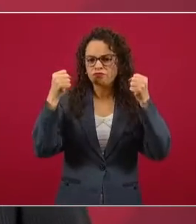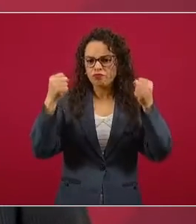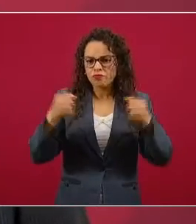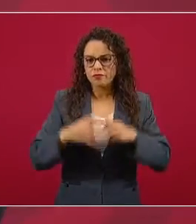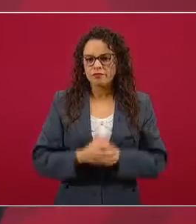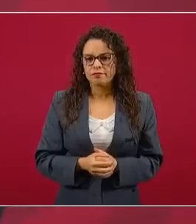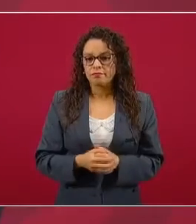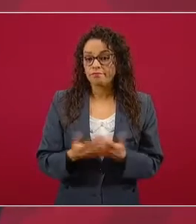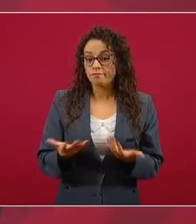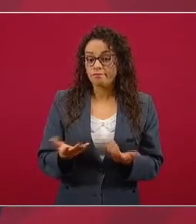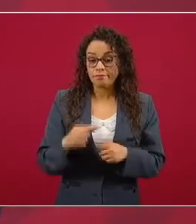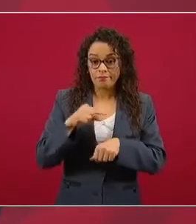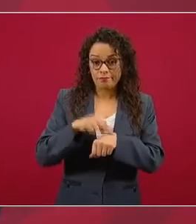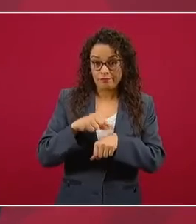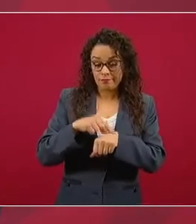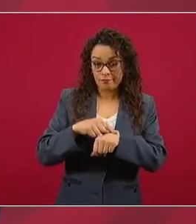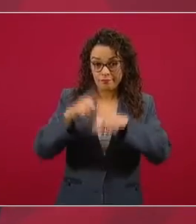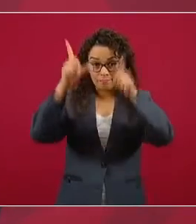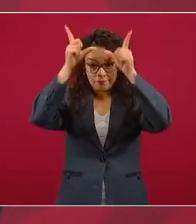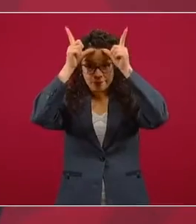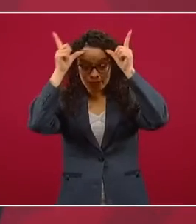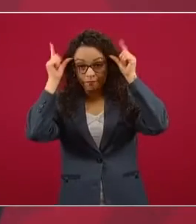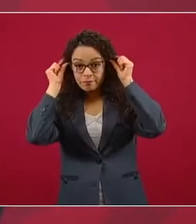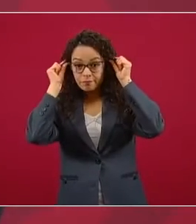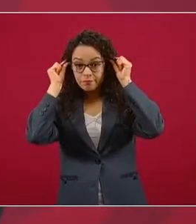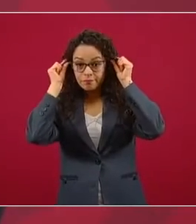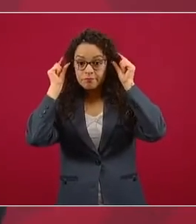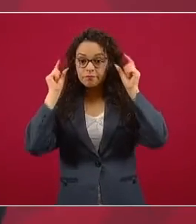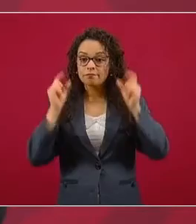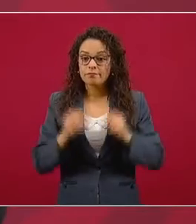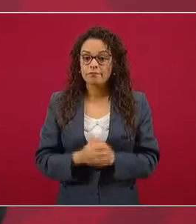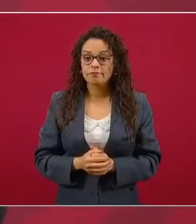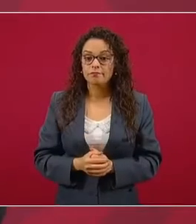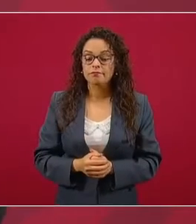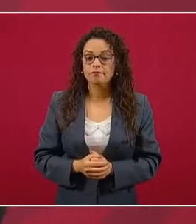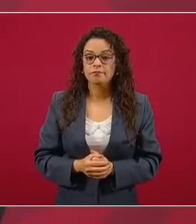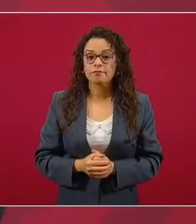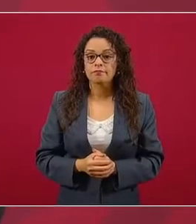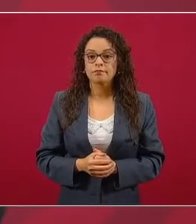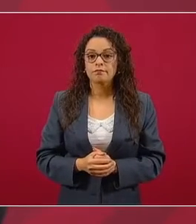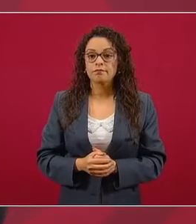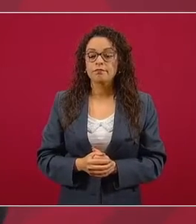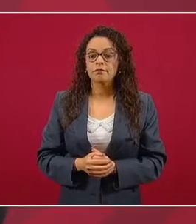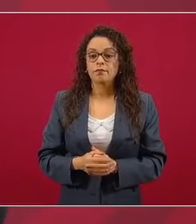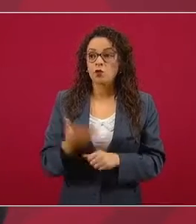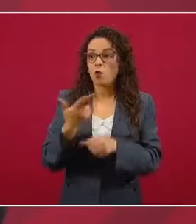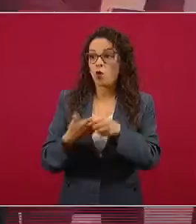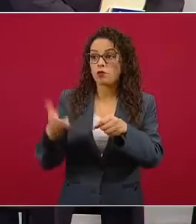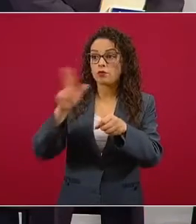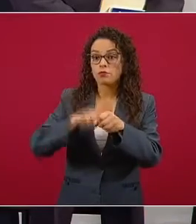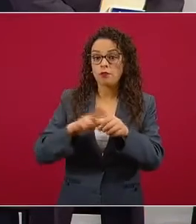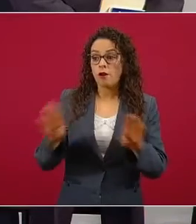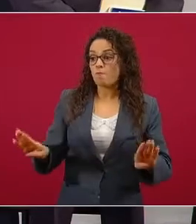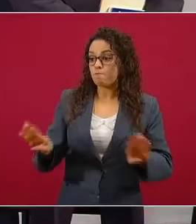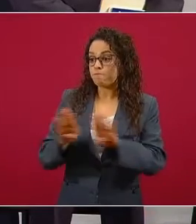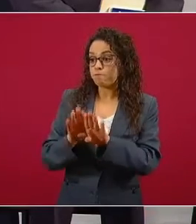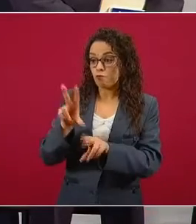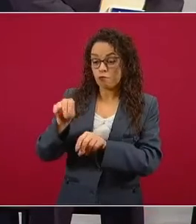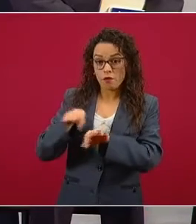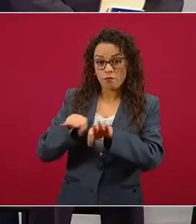de enfermeras, no hay paros en los hospitales.